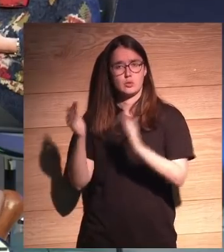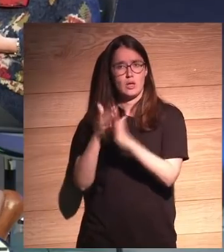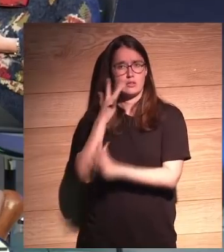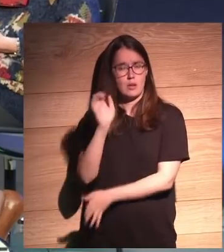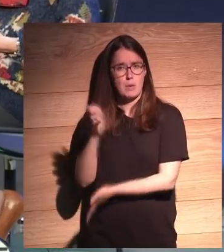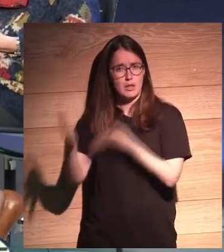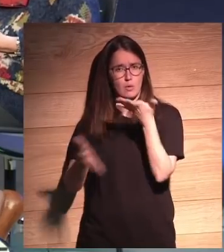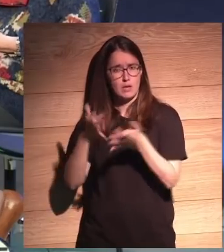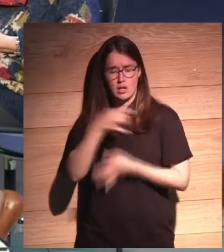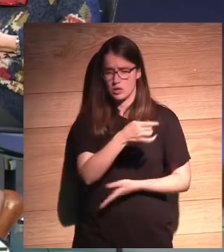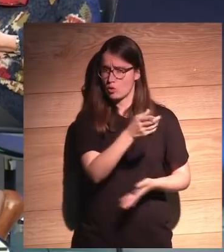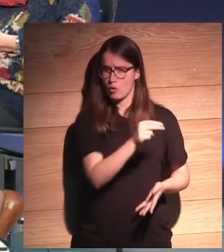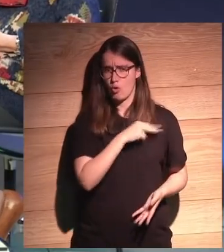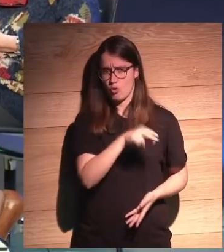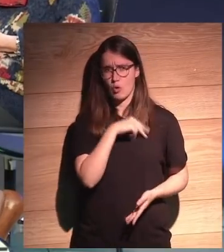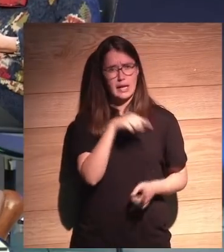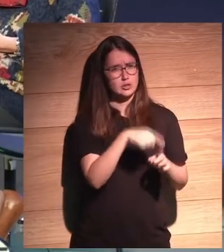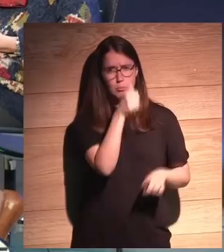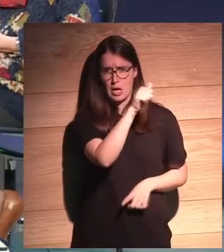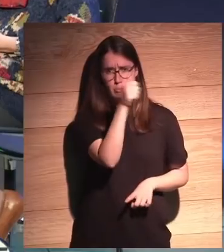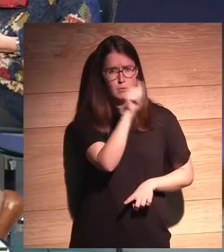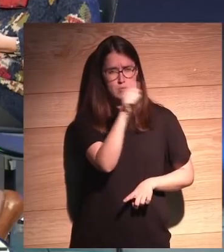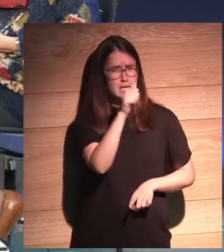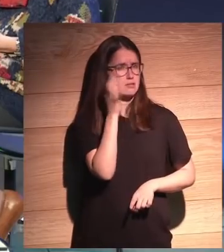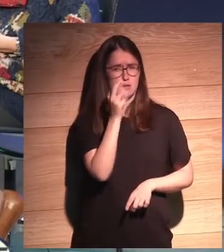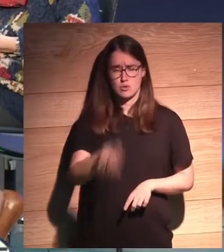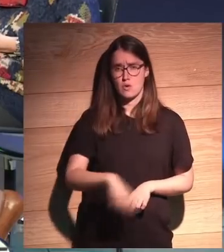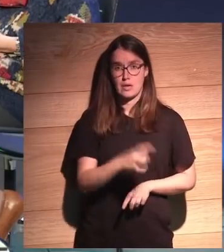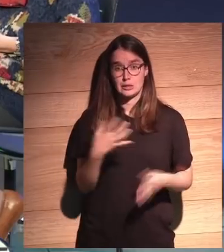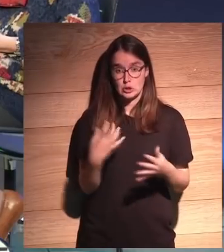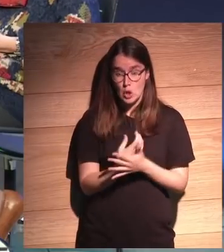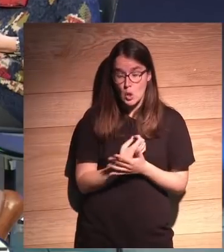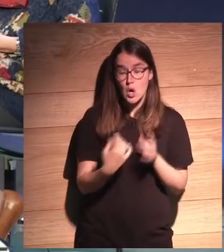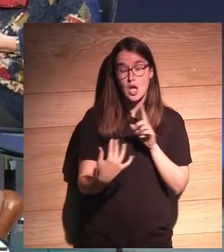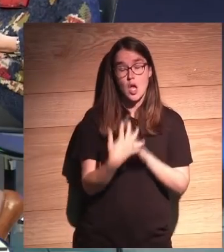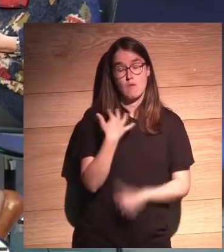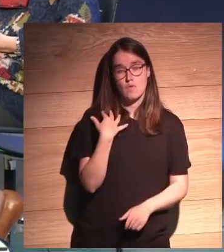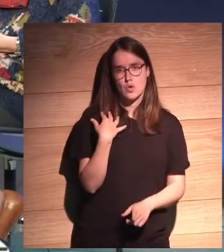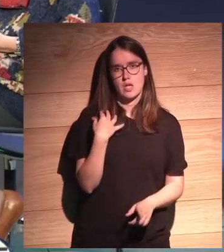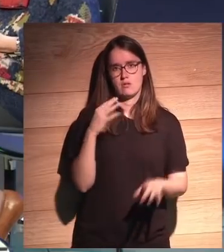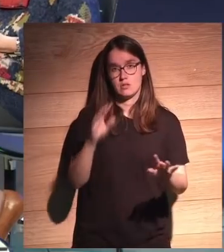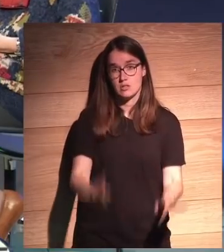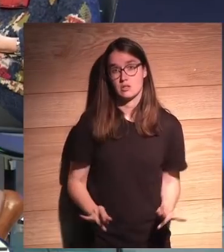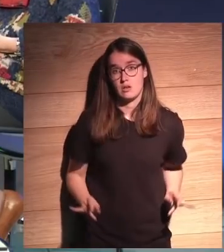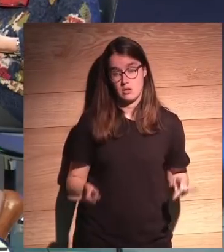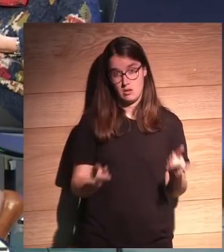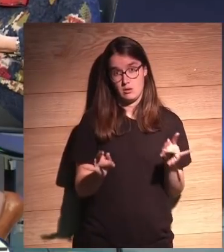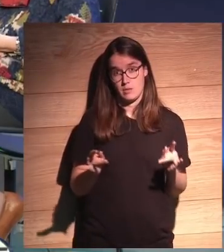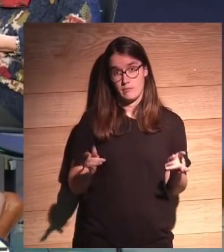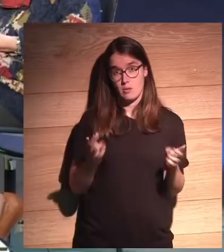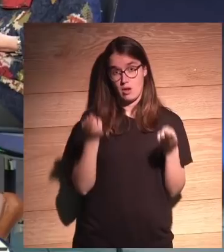hagas esto, que esto no es cosa de chicas. Quiero decir, todo eso, por supuesto, contribuye a